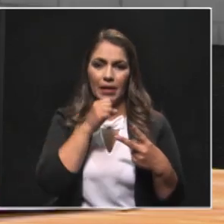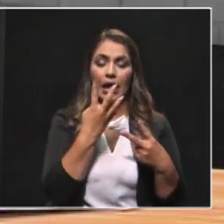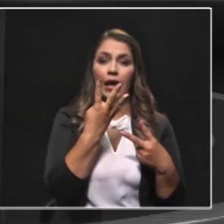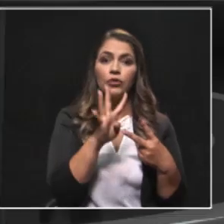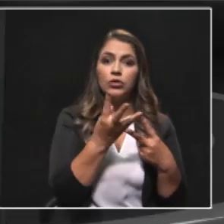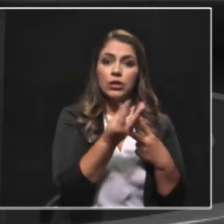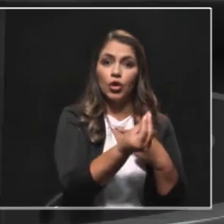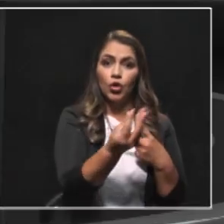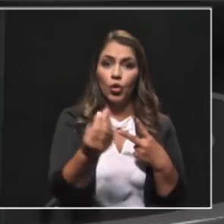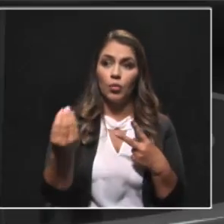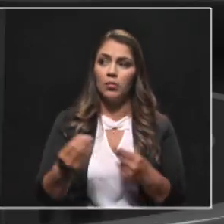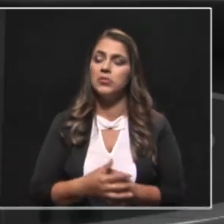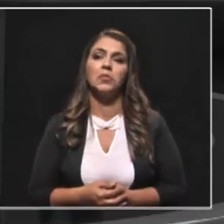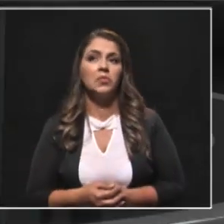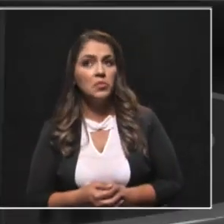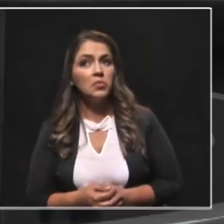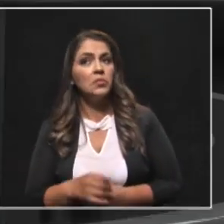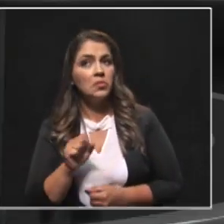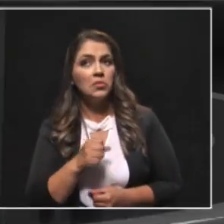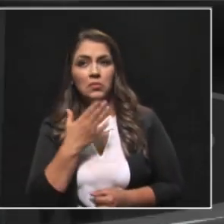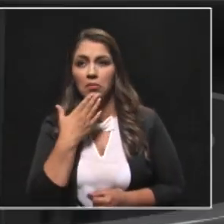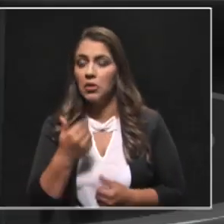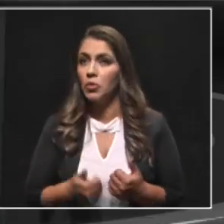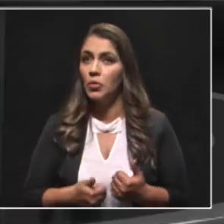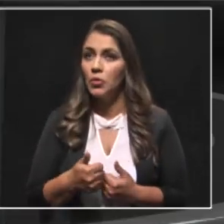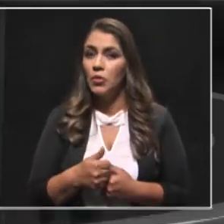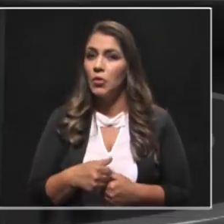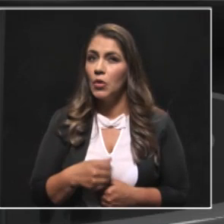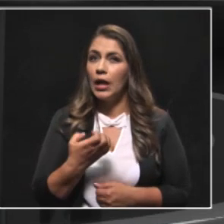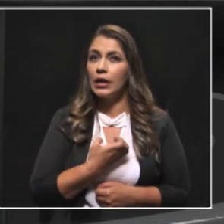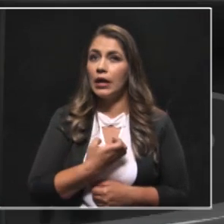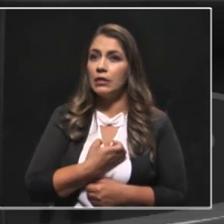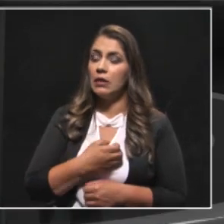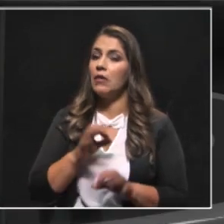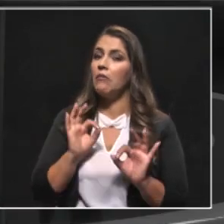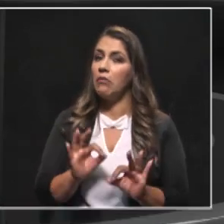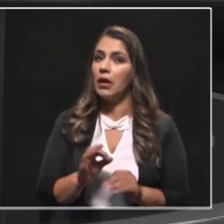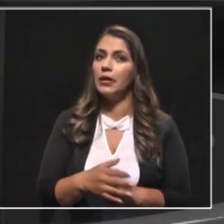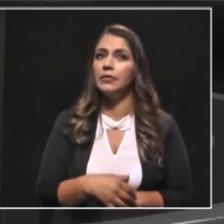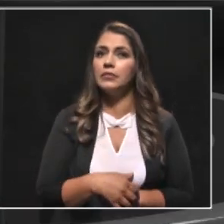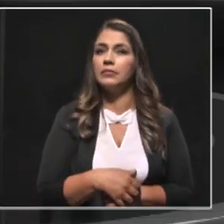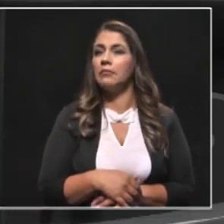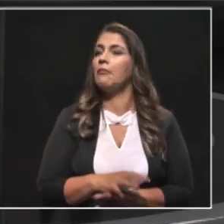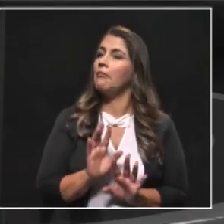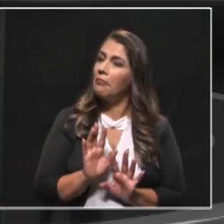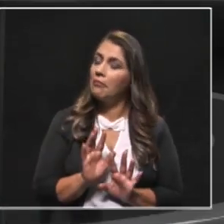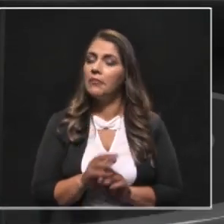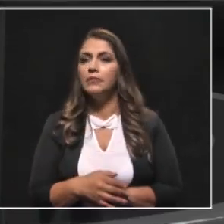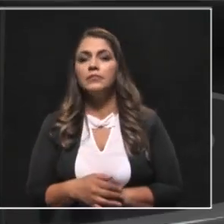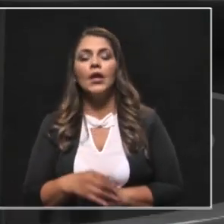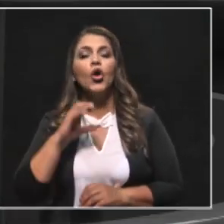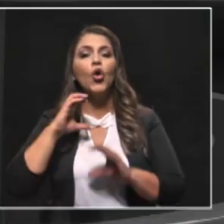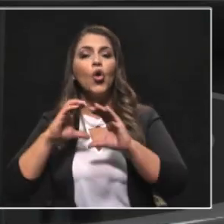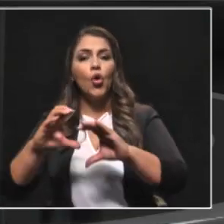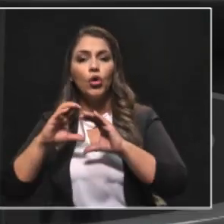¿Barranca Bermeja, 14 grupos? 14 para grupos. ¿Para alcaldía? ¿Qué alcaldía tan ciudadana? Está tan muy independiente, disputada. Raro, ¿sí? Y